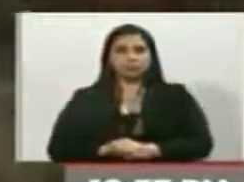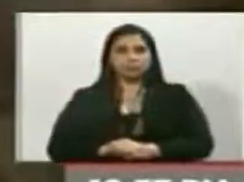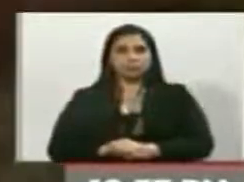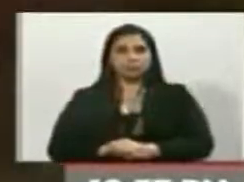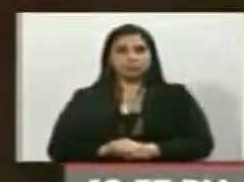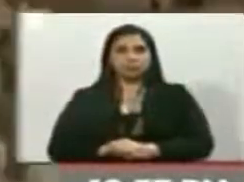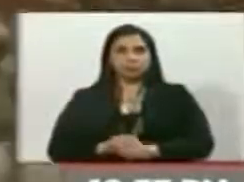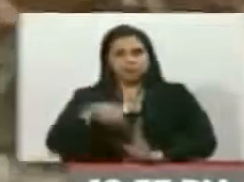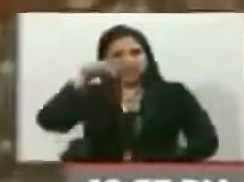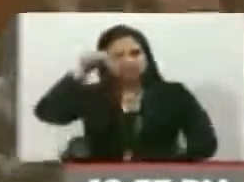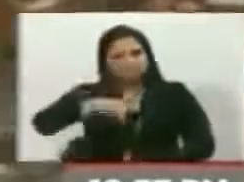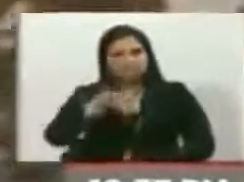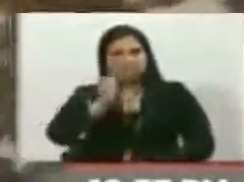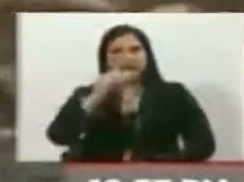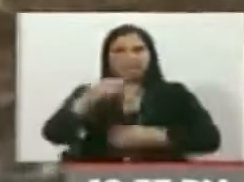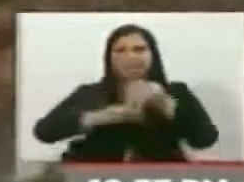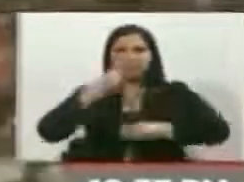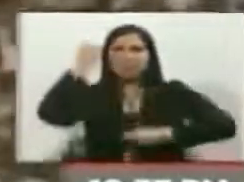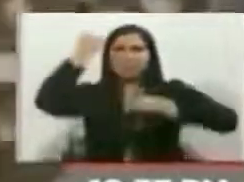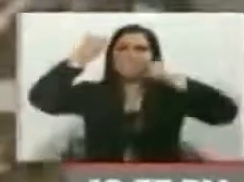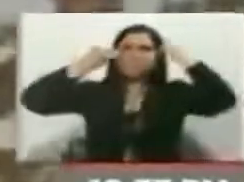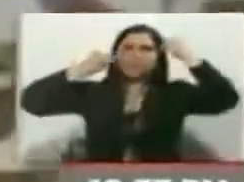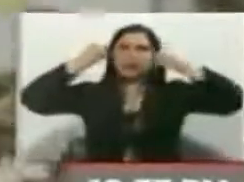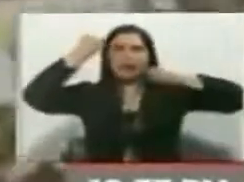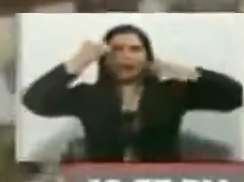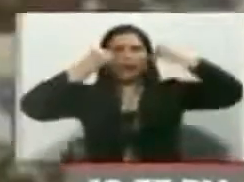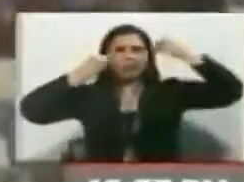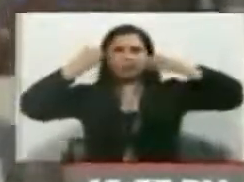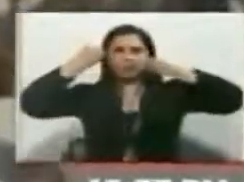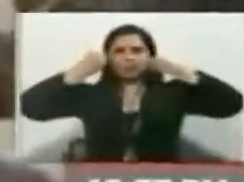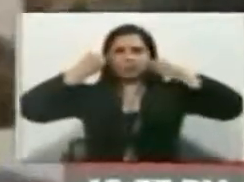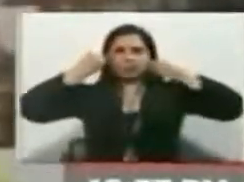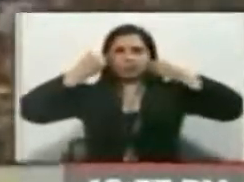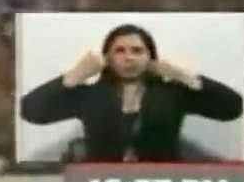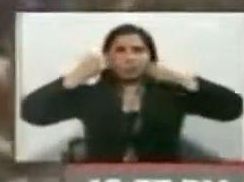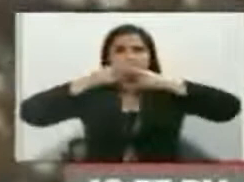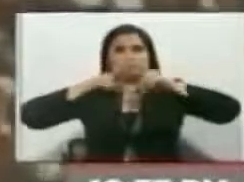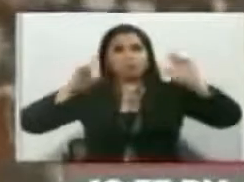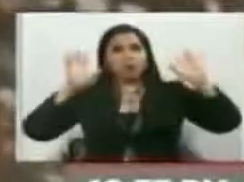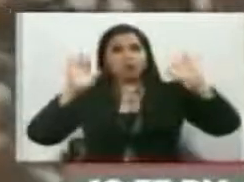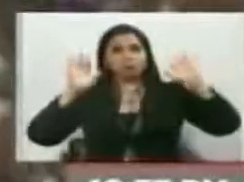los que aquí están haciendo planes. Pues ayer